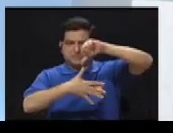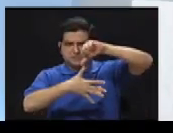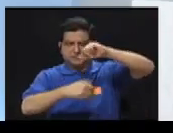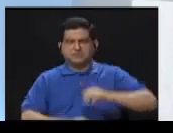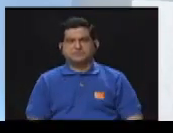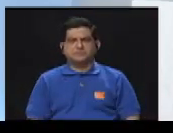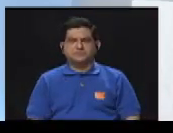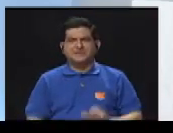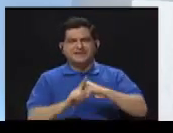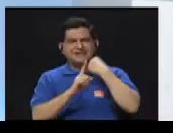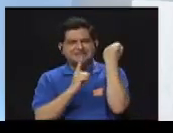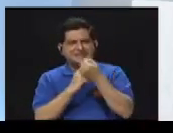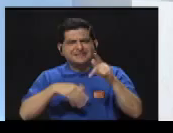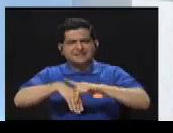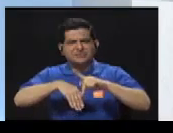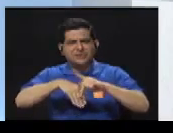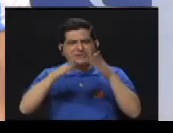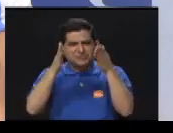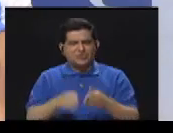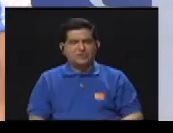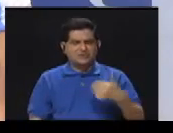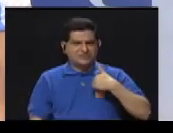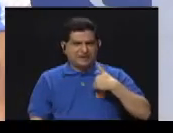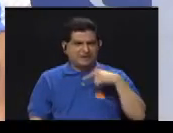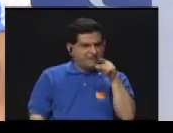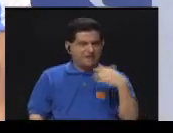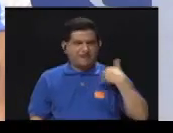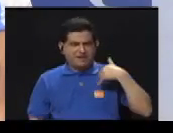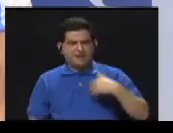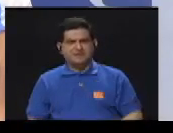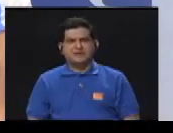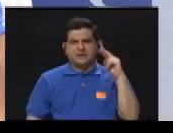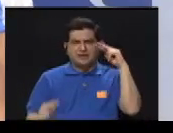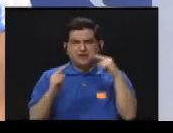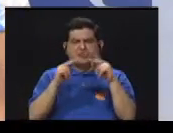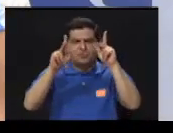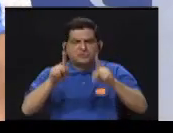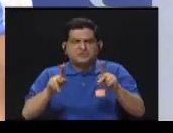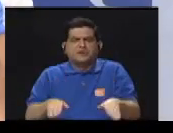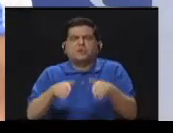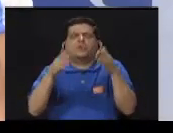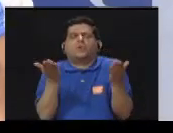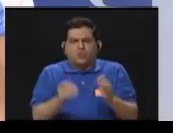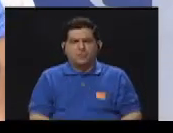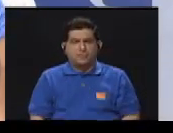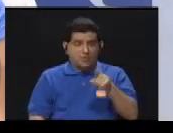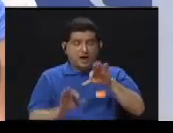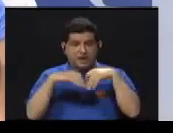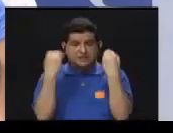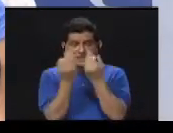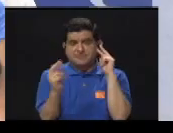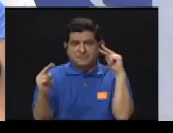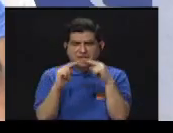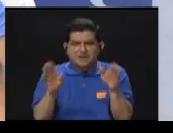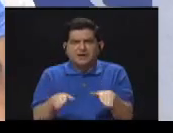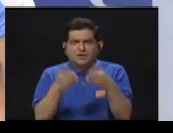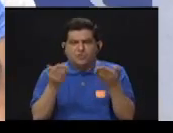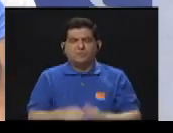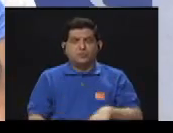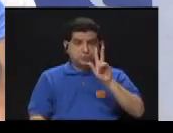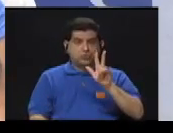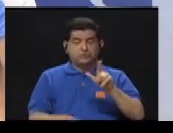Sudamérica. ¿Cuál es la situación de los paraguayos en Argentina y cómo fue que conociste a estos personajes, cómo fue que conociste a esta familia, a